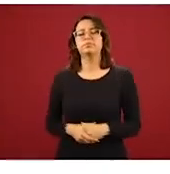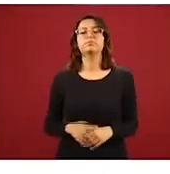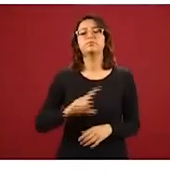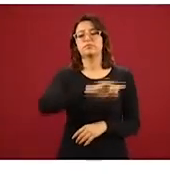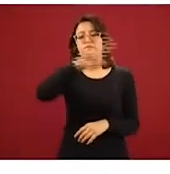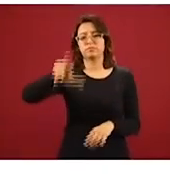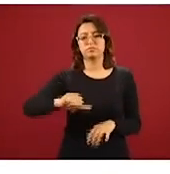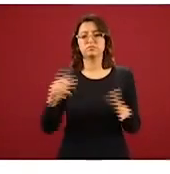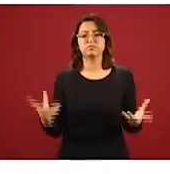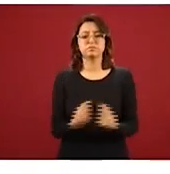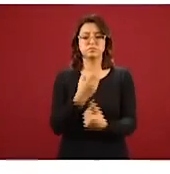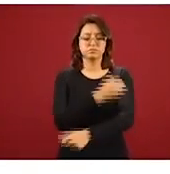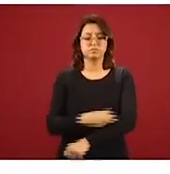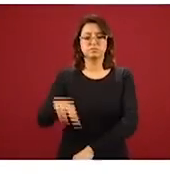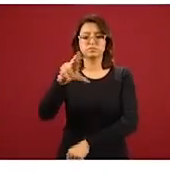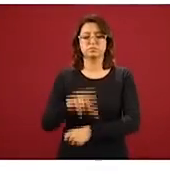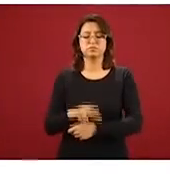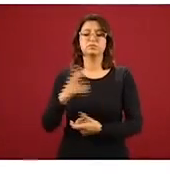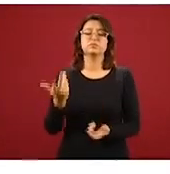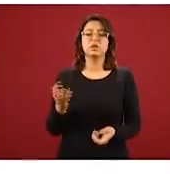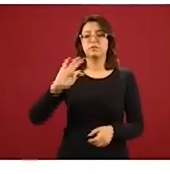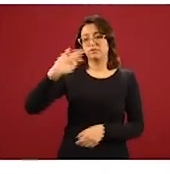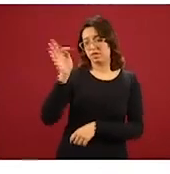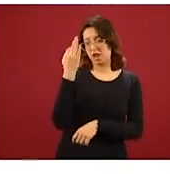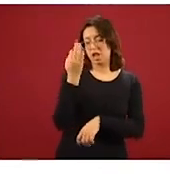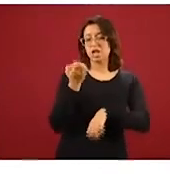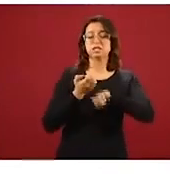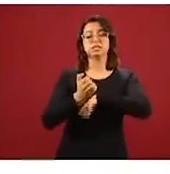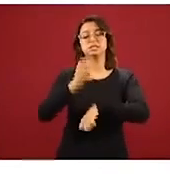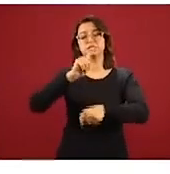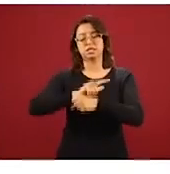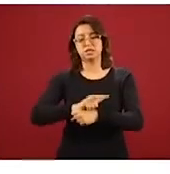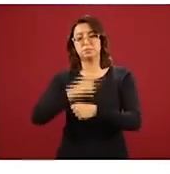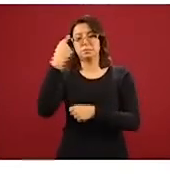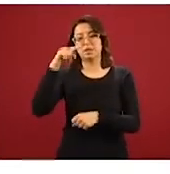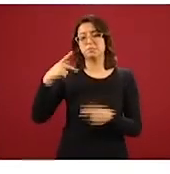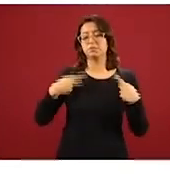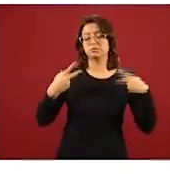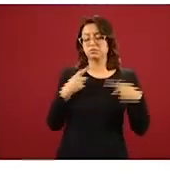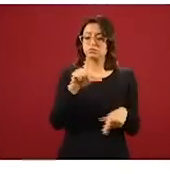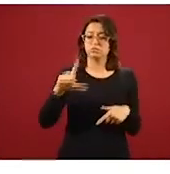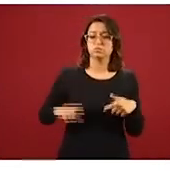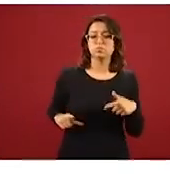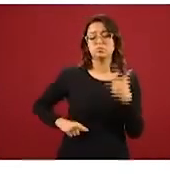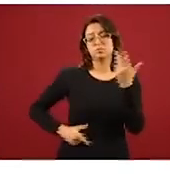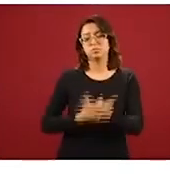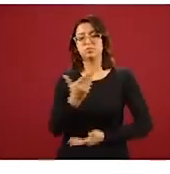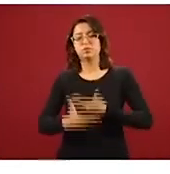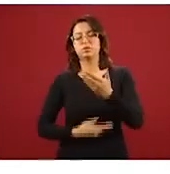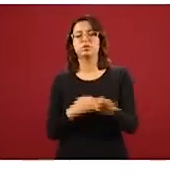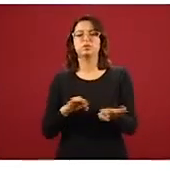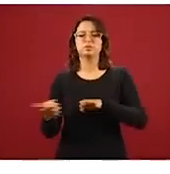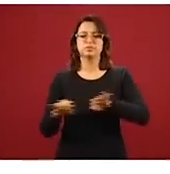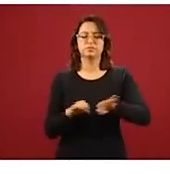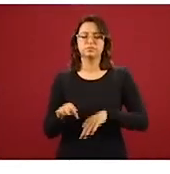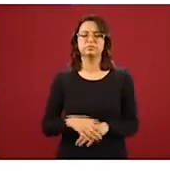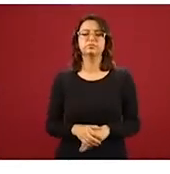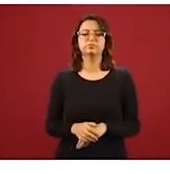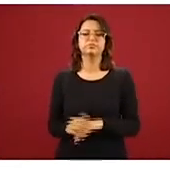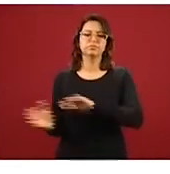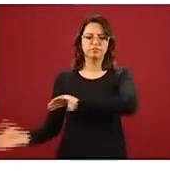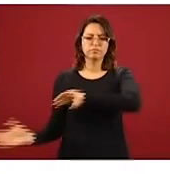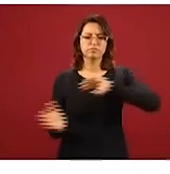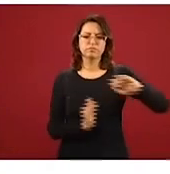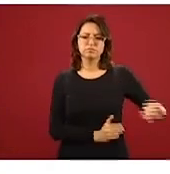luego en coordinación con la Administración Pública Estatal, para los trabajadores al servicio del Estado. La siguiente es el informe